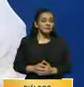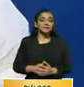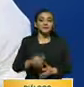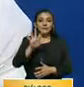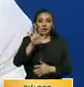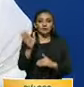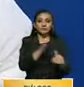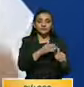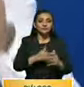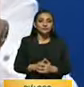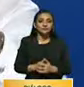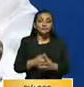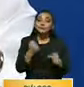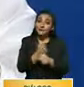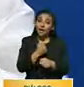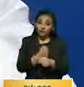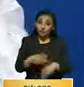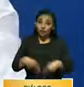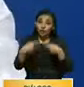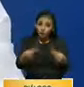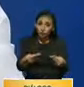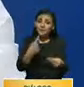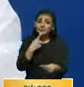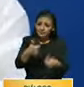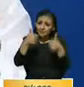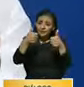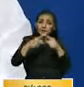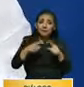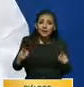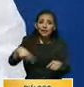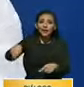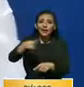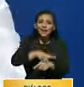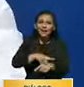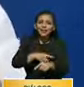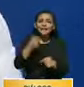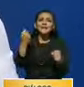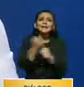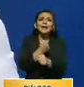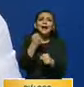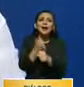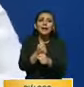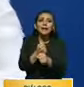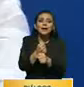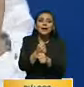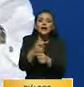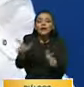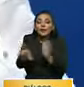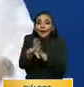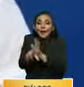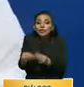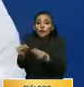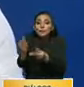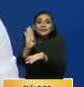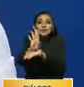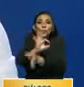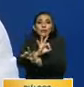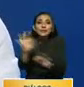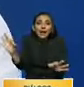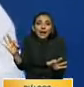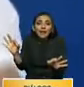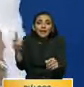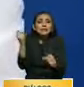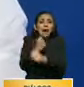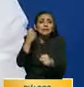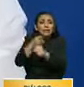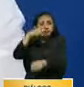creación de empleo, pero incluso fueron los promotores de la terciarización en el país, explotación laboral, en otras